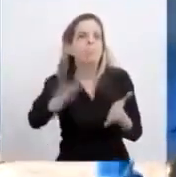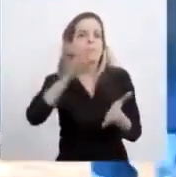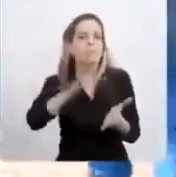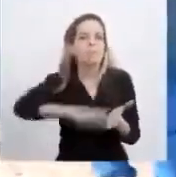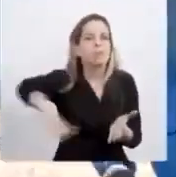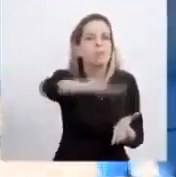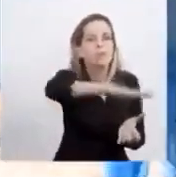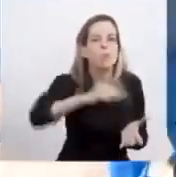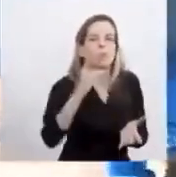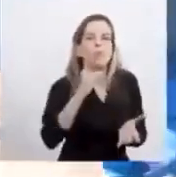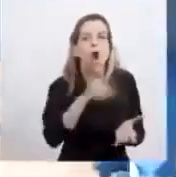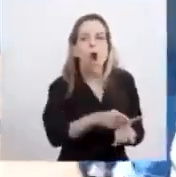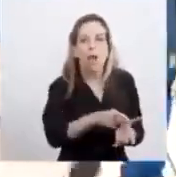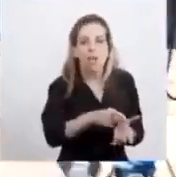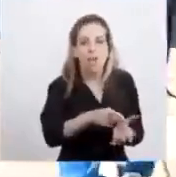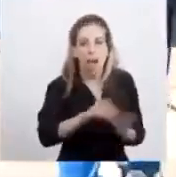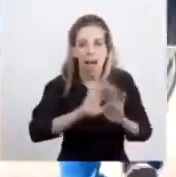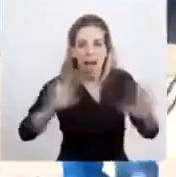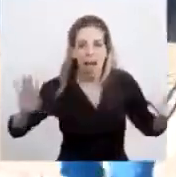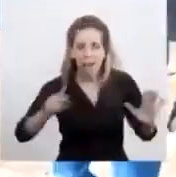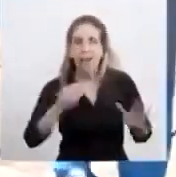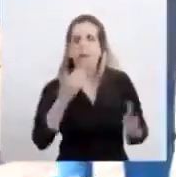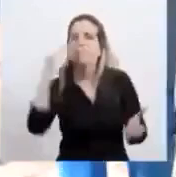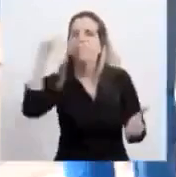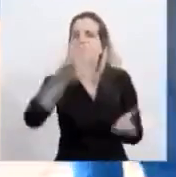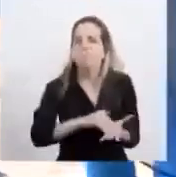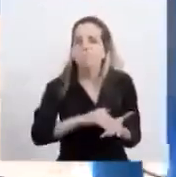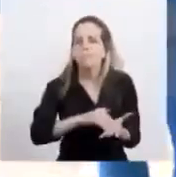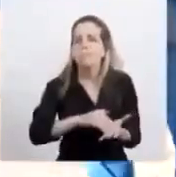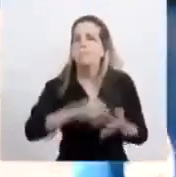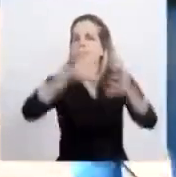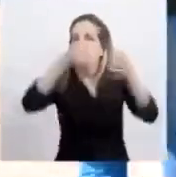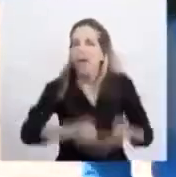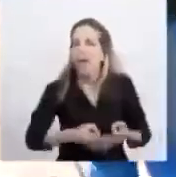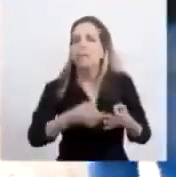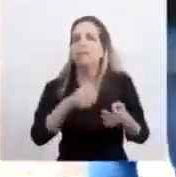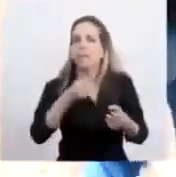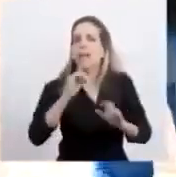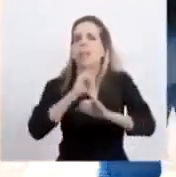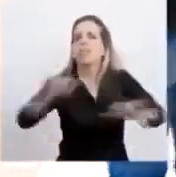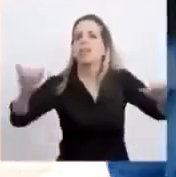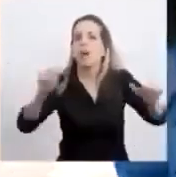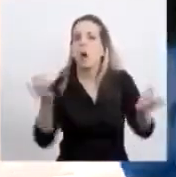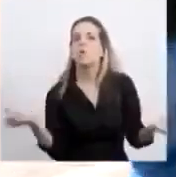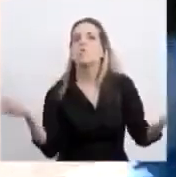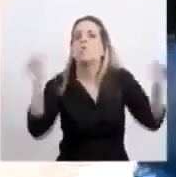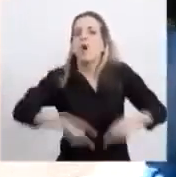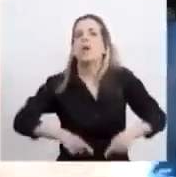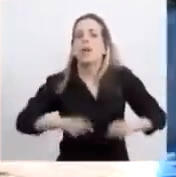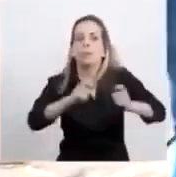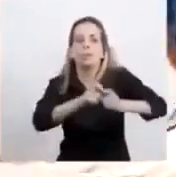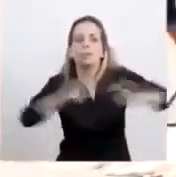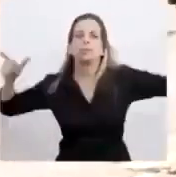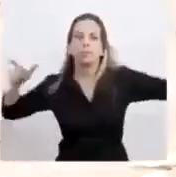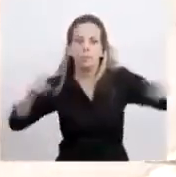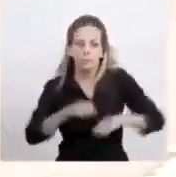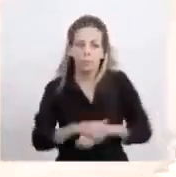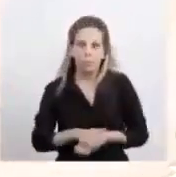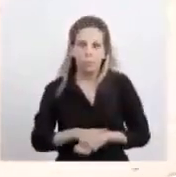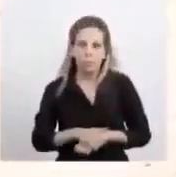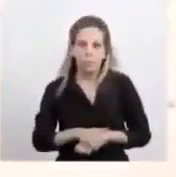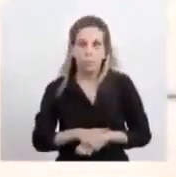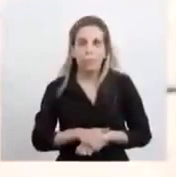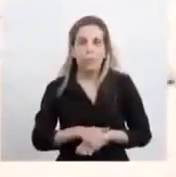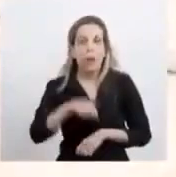boliviano, cumpliendo con la promesa de Tupac Atari. Volveremos y seremos millones.